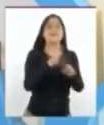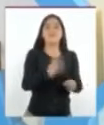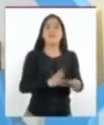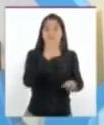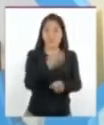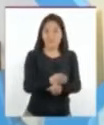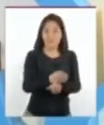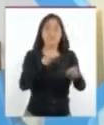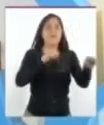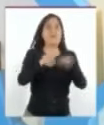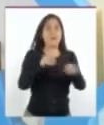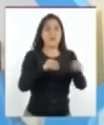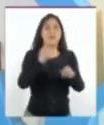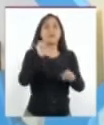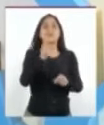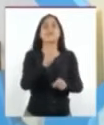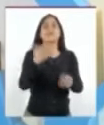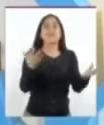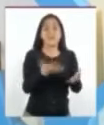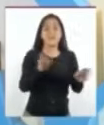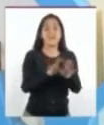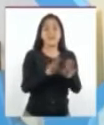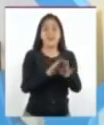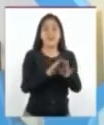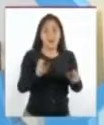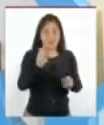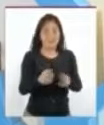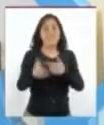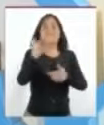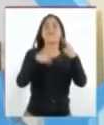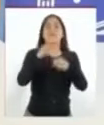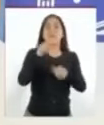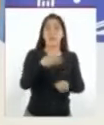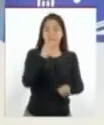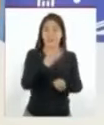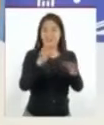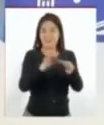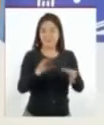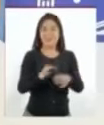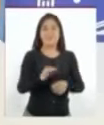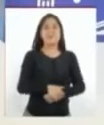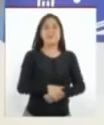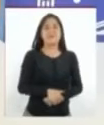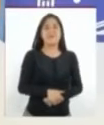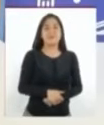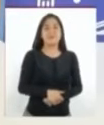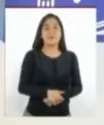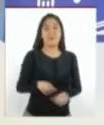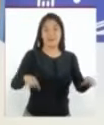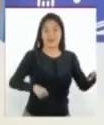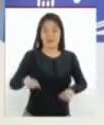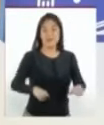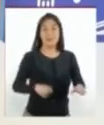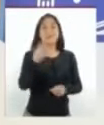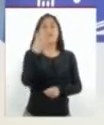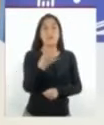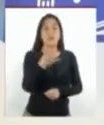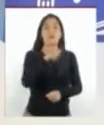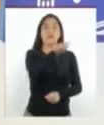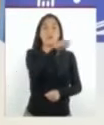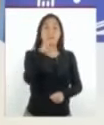o modifican lo que se ha reconstruido hasta el momento. Actividad 4.